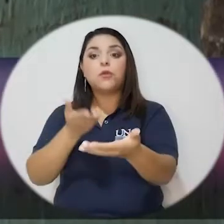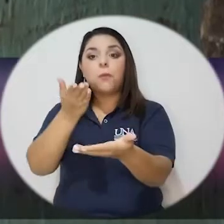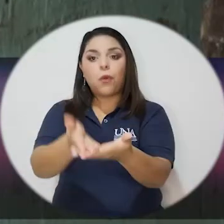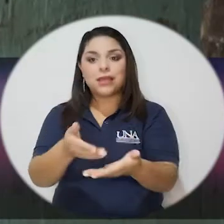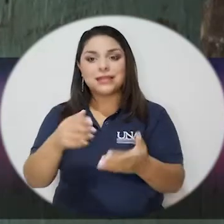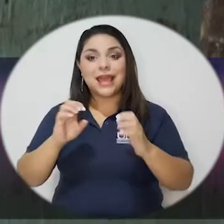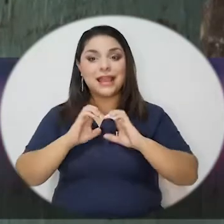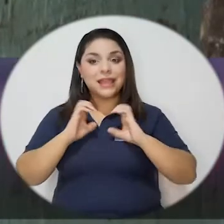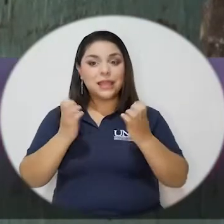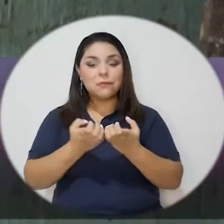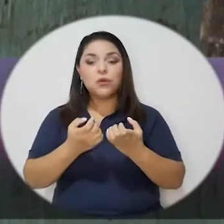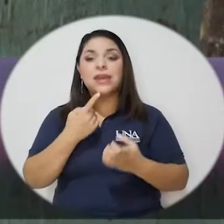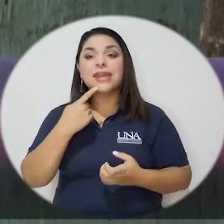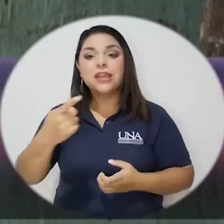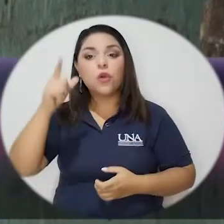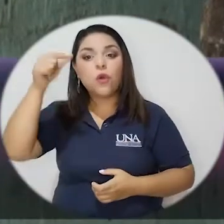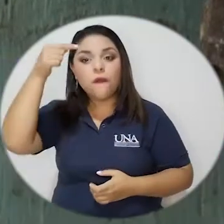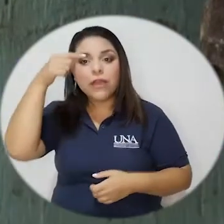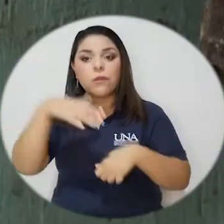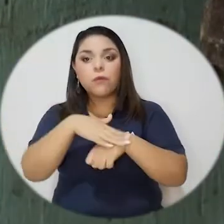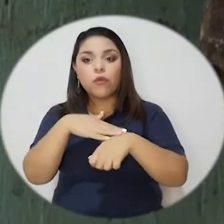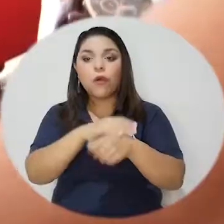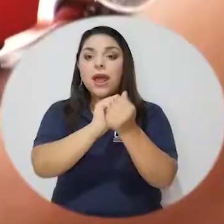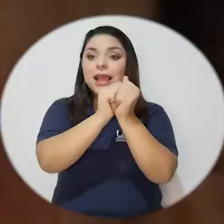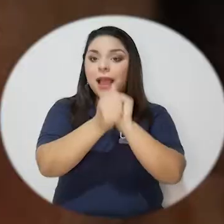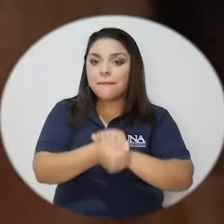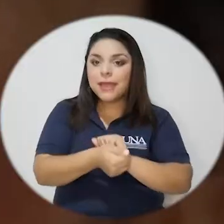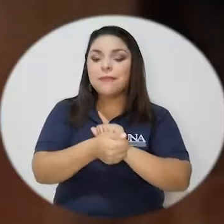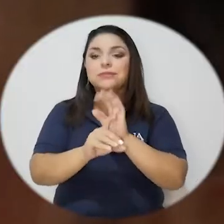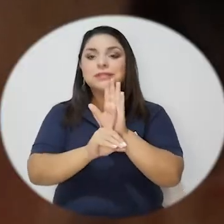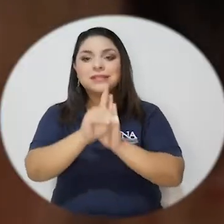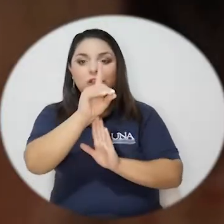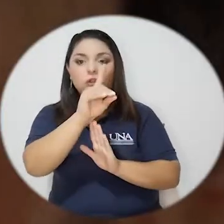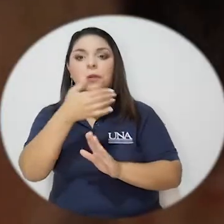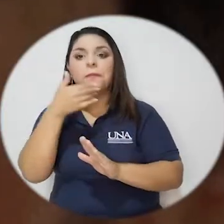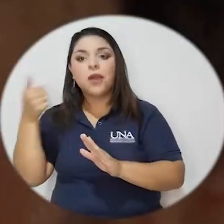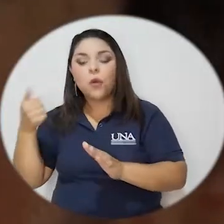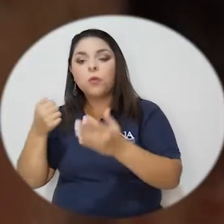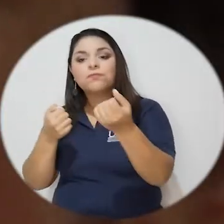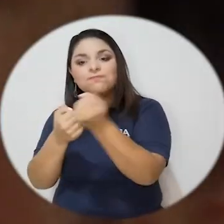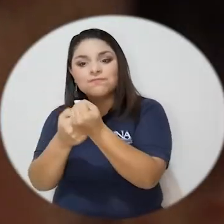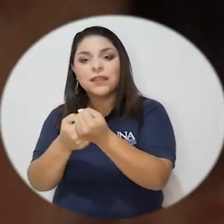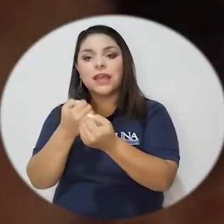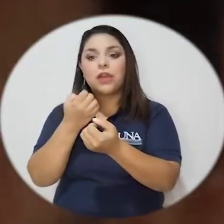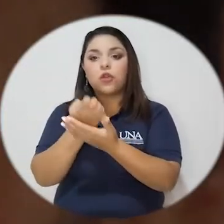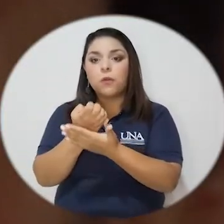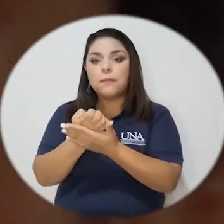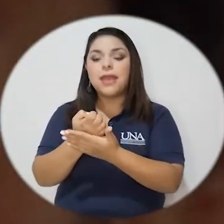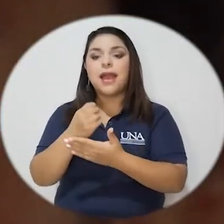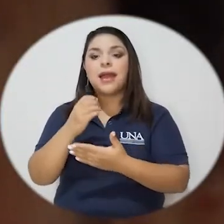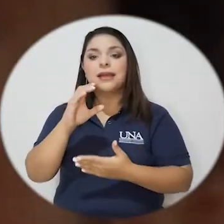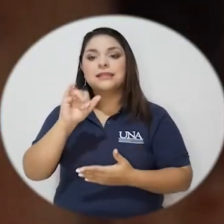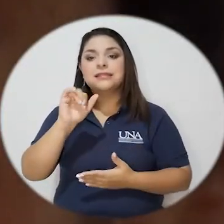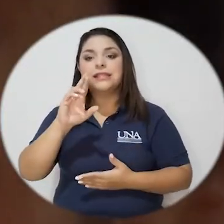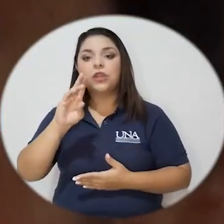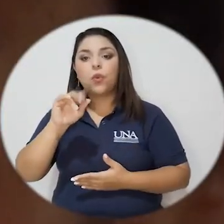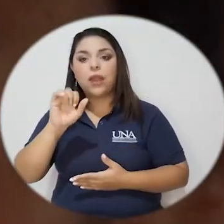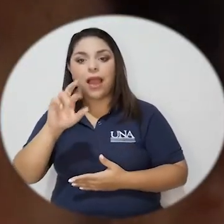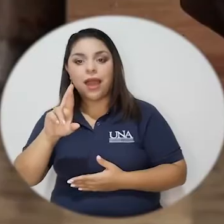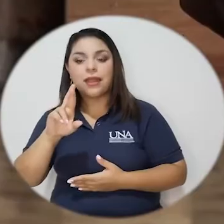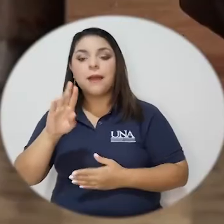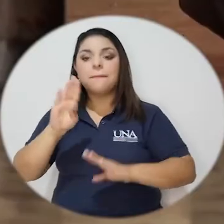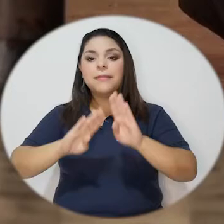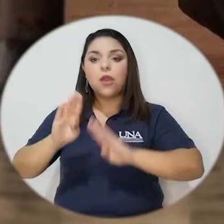en un equipo donde dijimos incluso al gobierno, cambiemos axiomáticamente el modelo de desarrollo, apostémosle a la economía circular, a